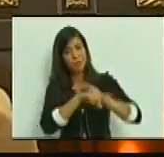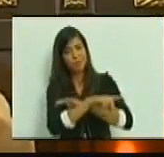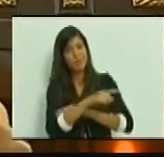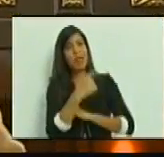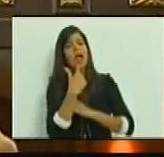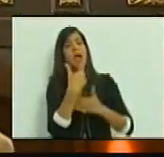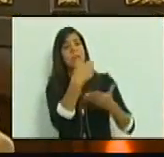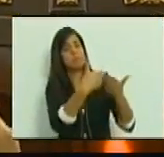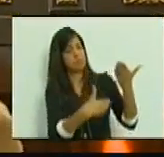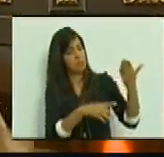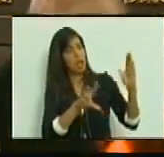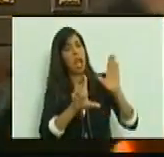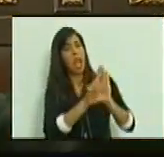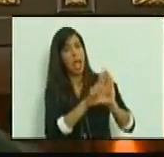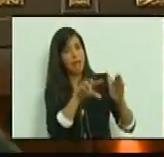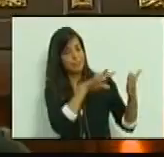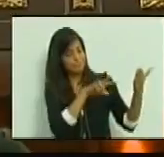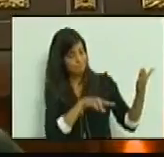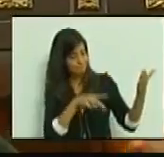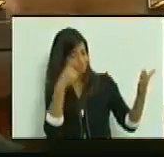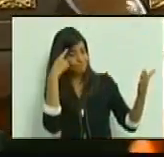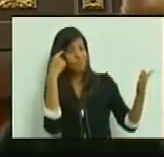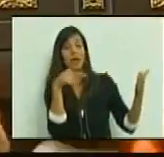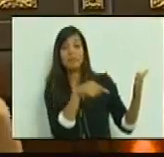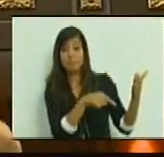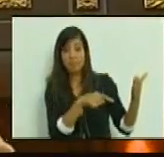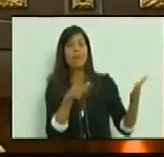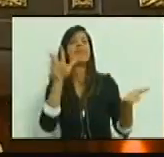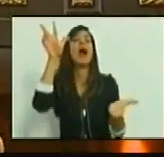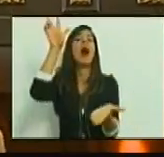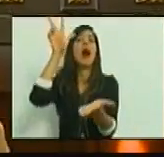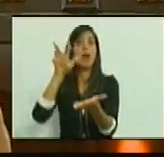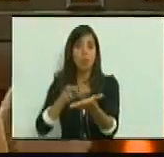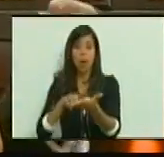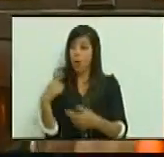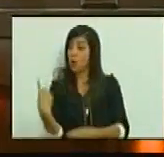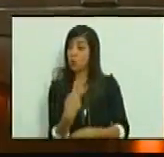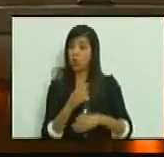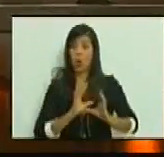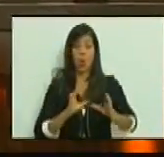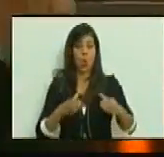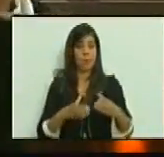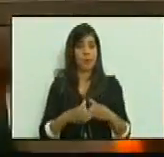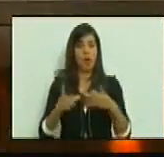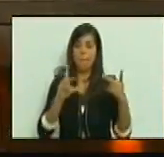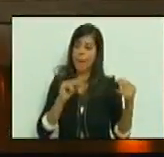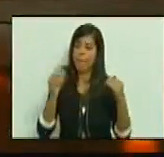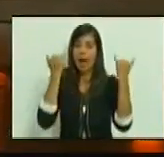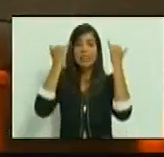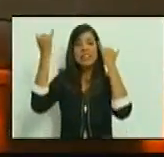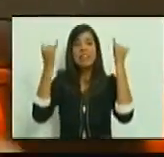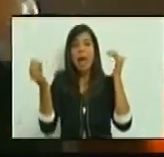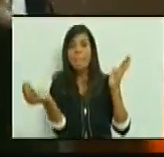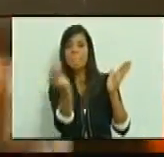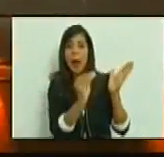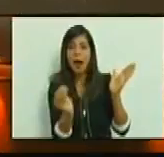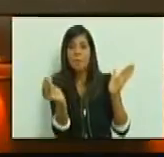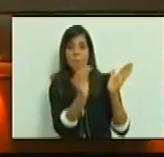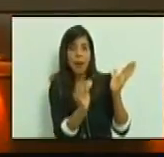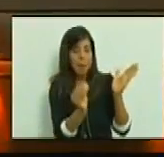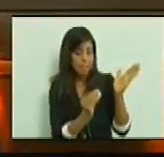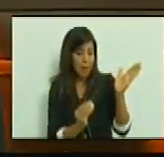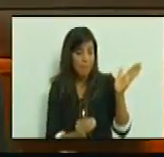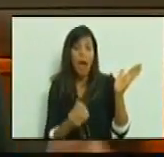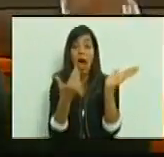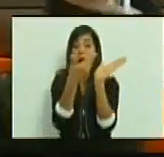formalmente esta ley, le hizo aportes que fueron discutidos, y por supuesto nosotros venimos aquí a